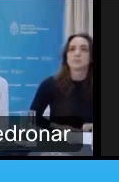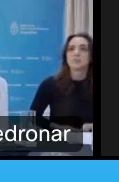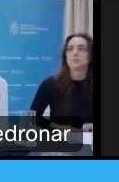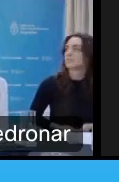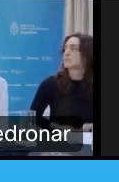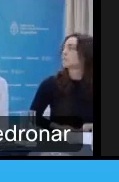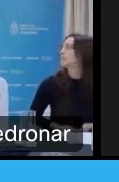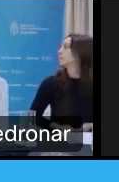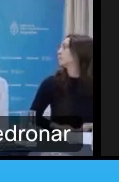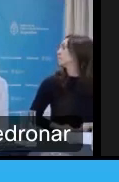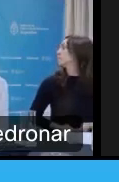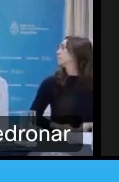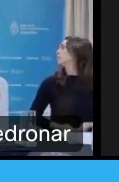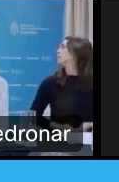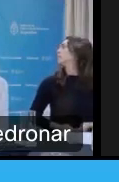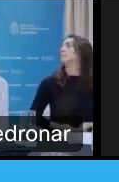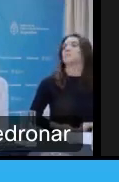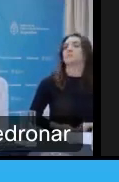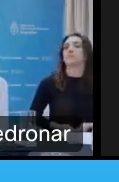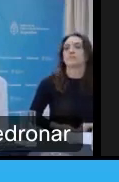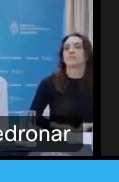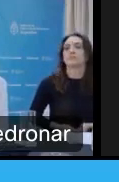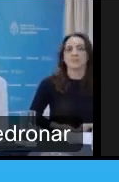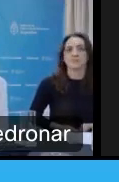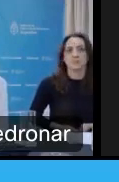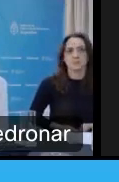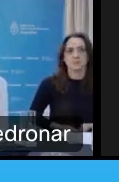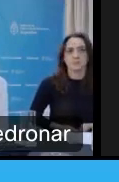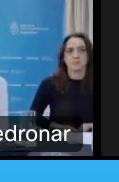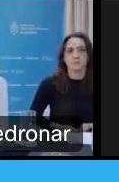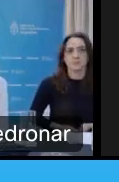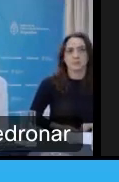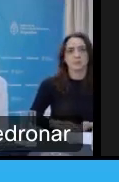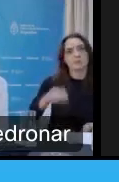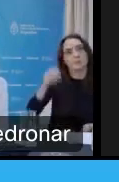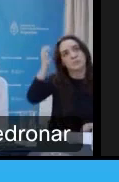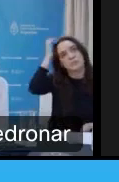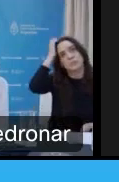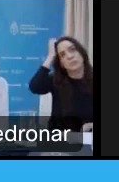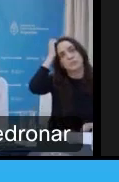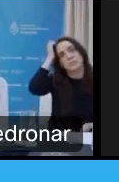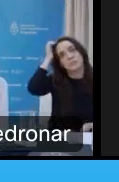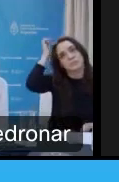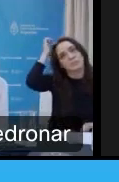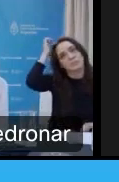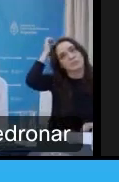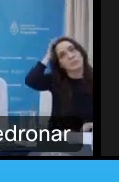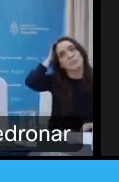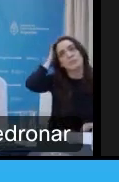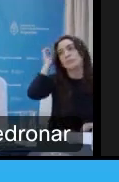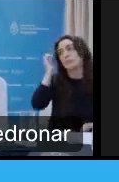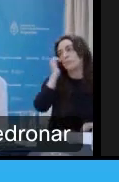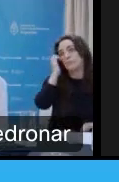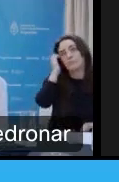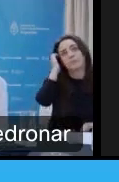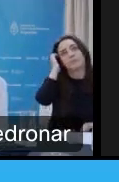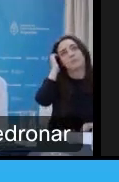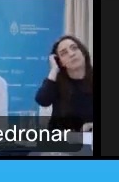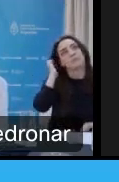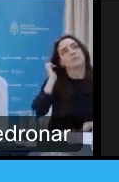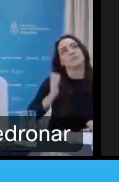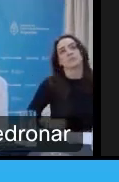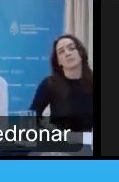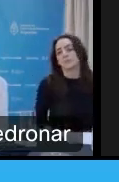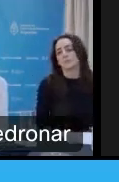abordajes situados en el ámbito educativo, particularmente en el ámbito universitario, ¿no? Que eso va a ser el segundo encuentro. El segundo